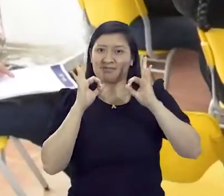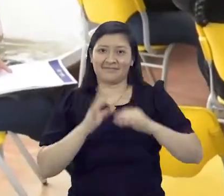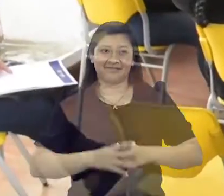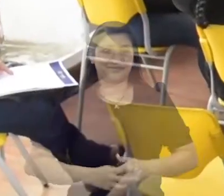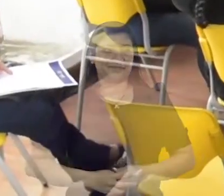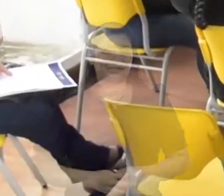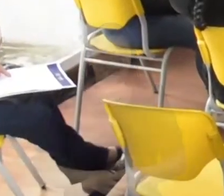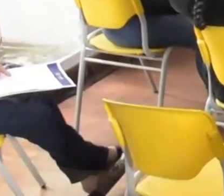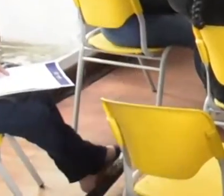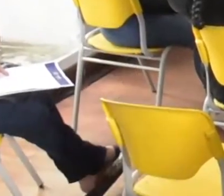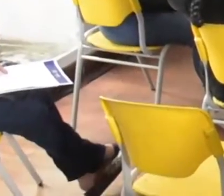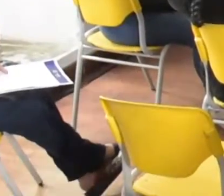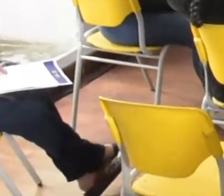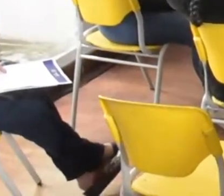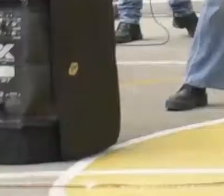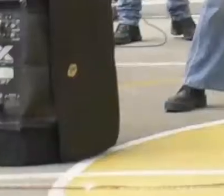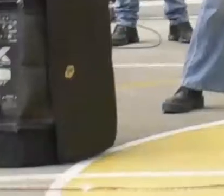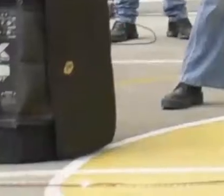bien